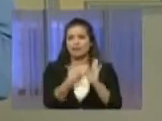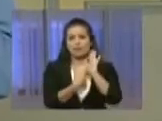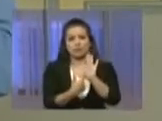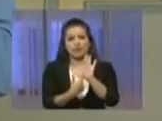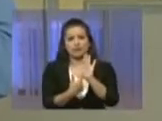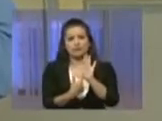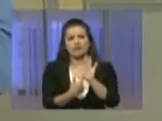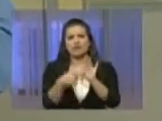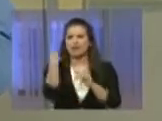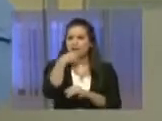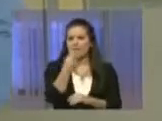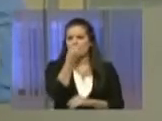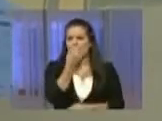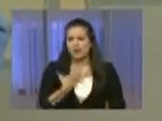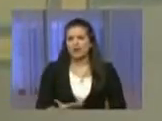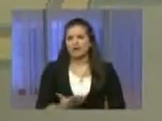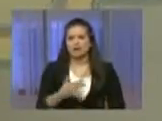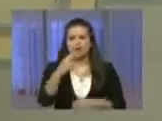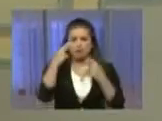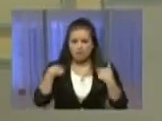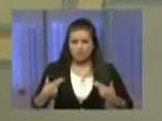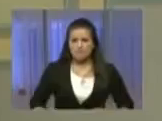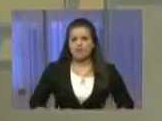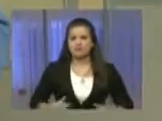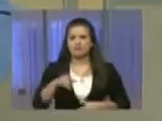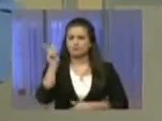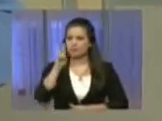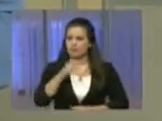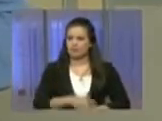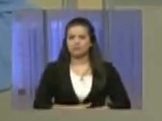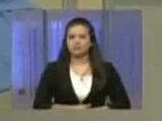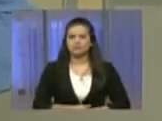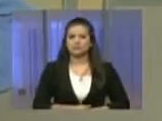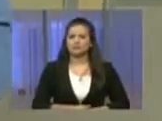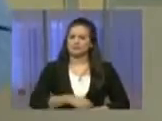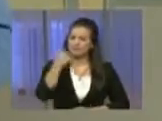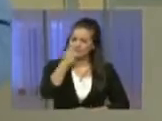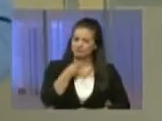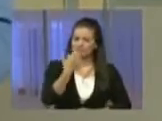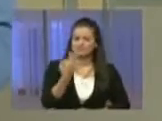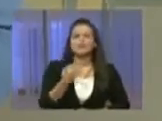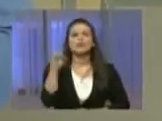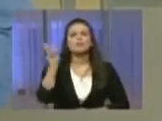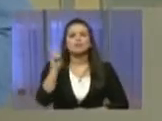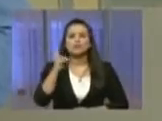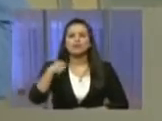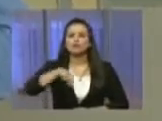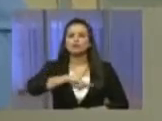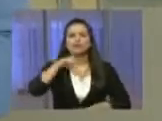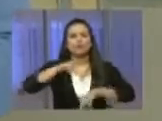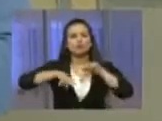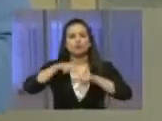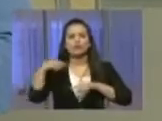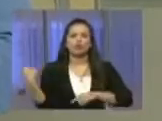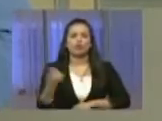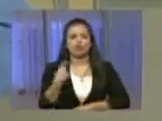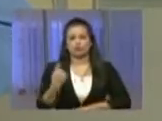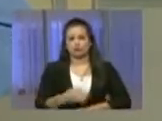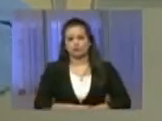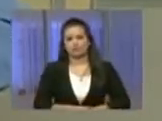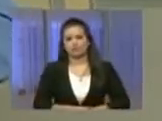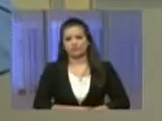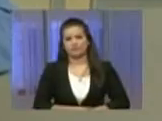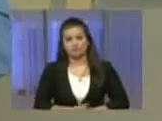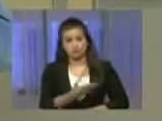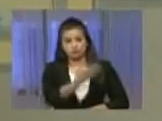buena humana de Venezuela la cara de la Venezuela que construimos todos y todas y ahí